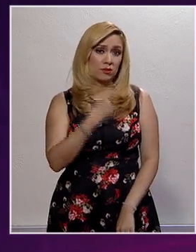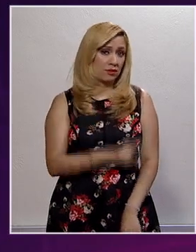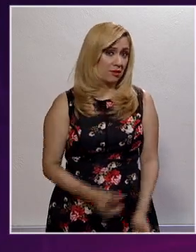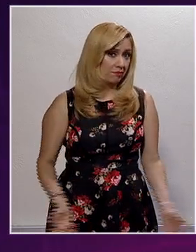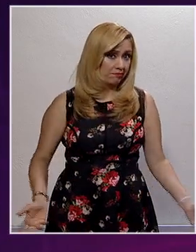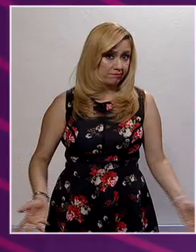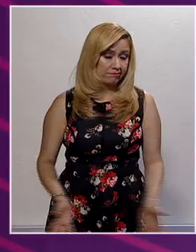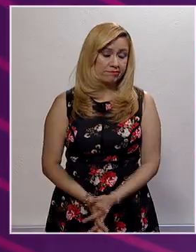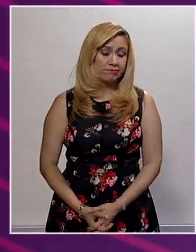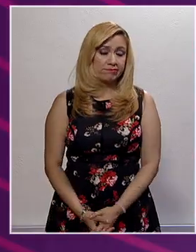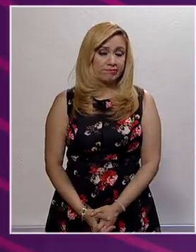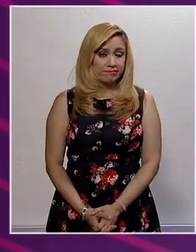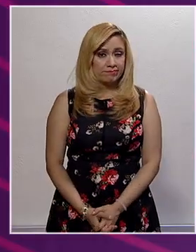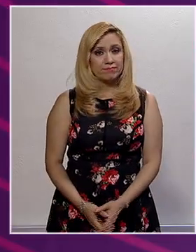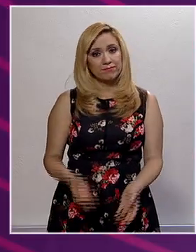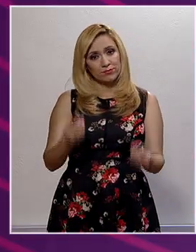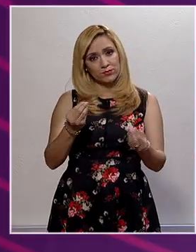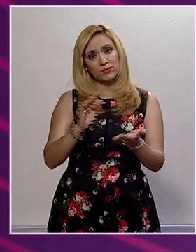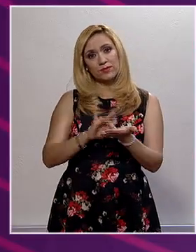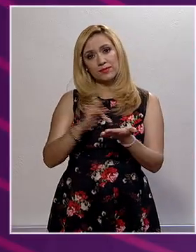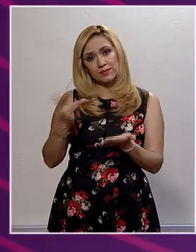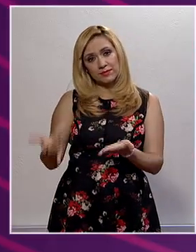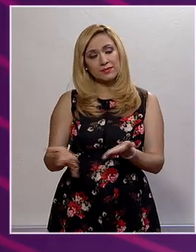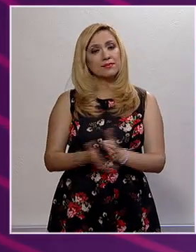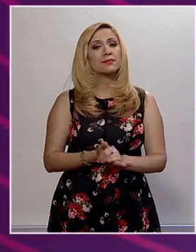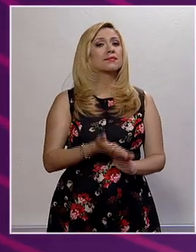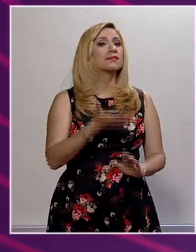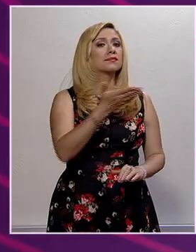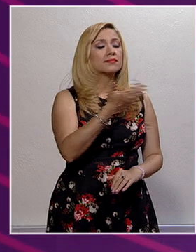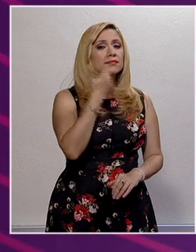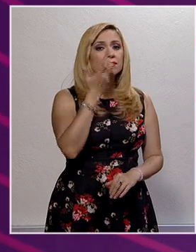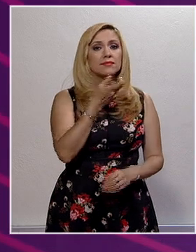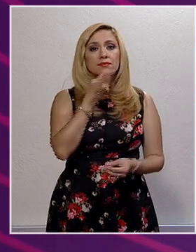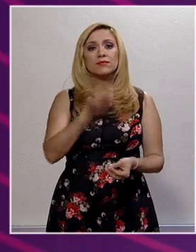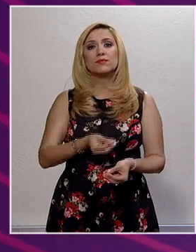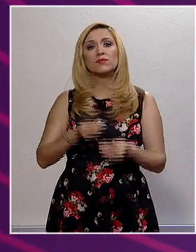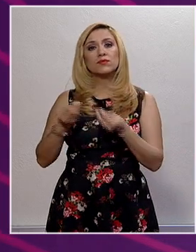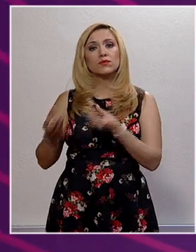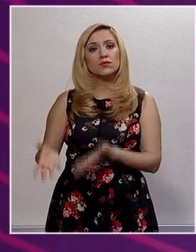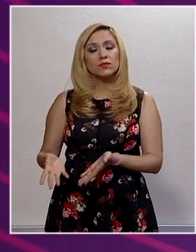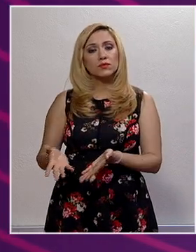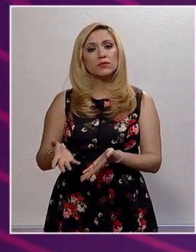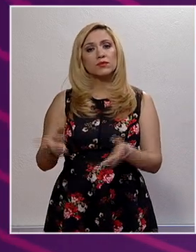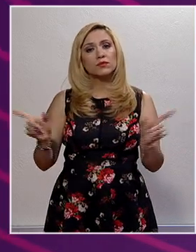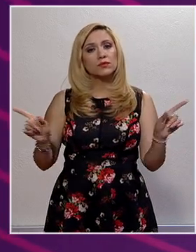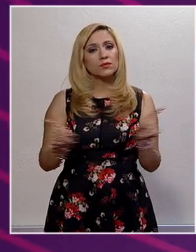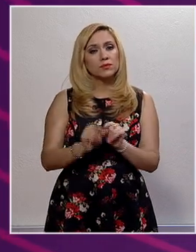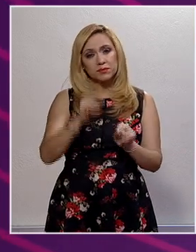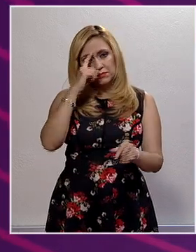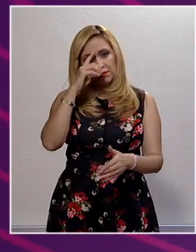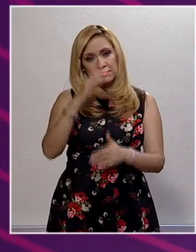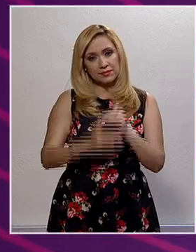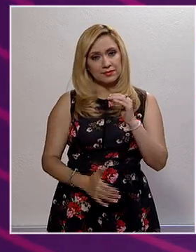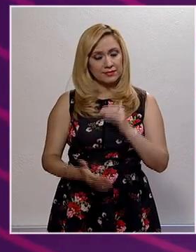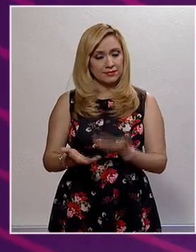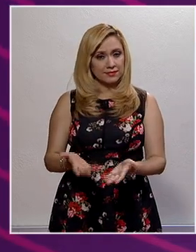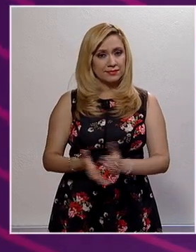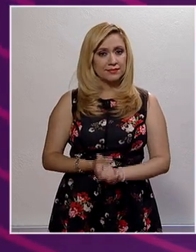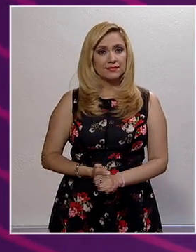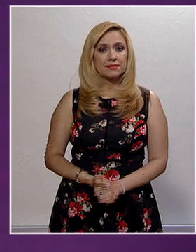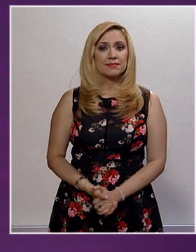es. Muchas gracias por la conclusión. Tú, si quisieras también hacer una conclusión breve para terminar y